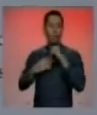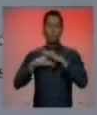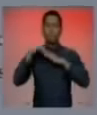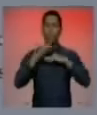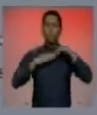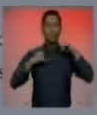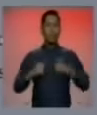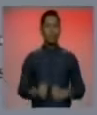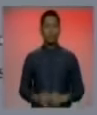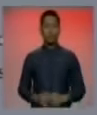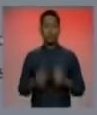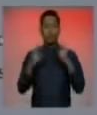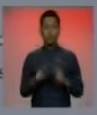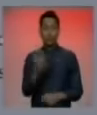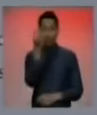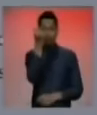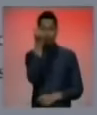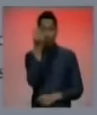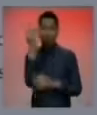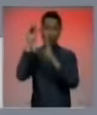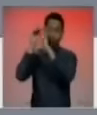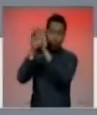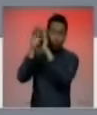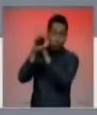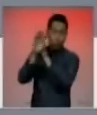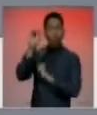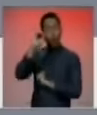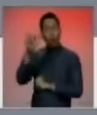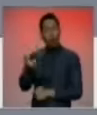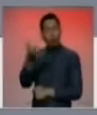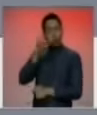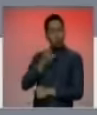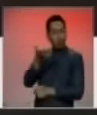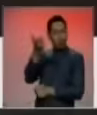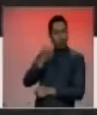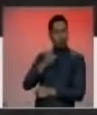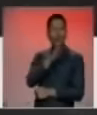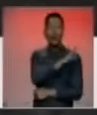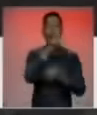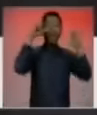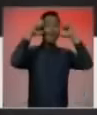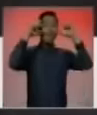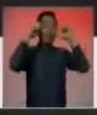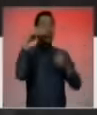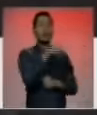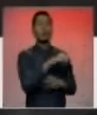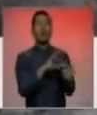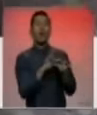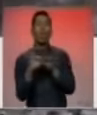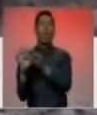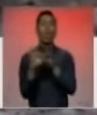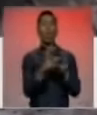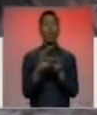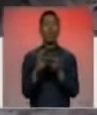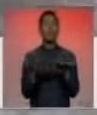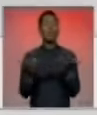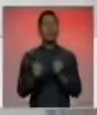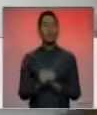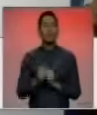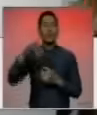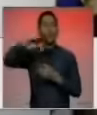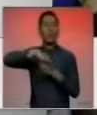los movimientos de capital de entrada o salida el magnate bancario ecuatoriano están relacionados a la época